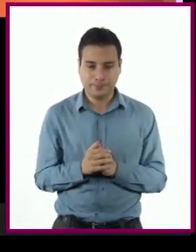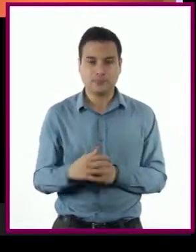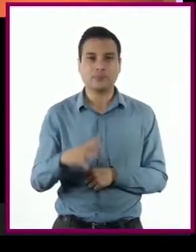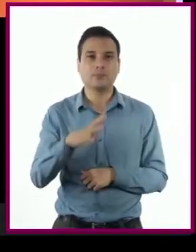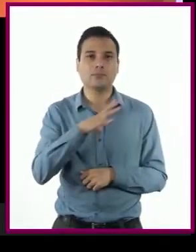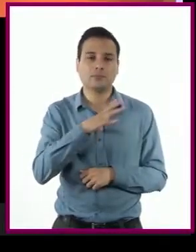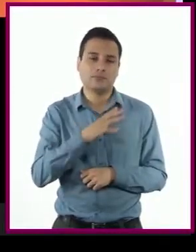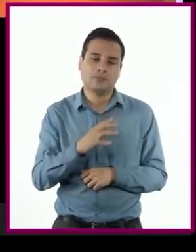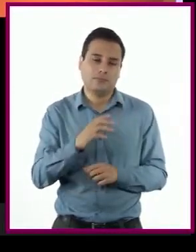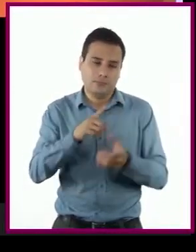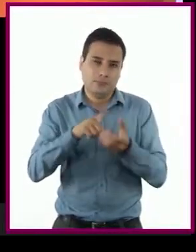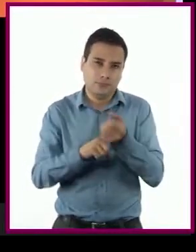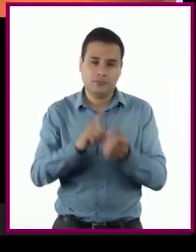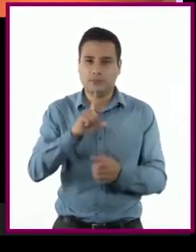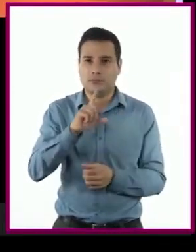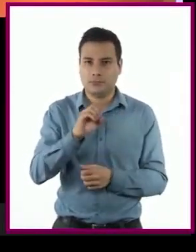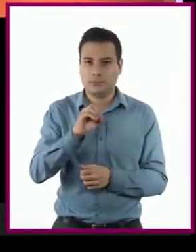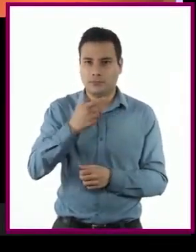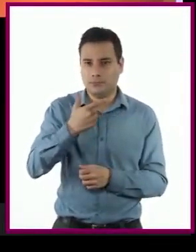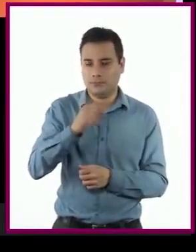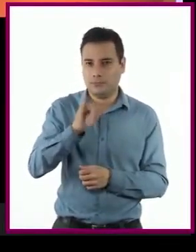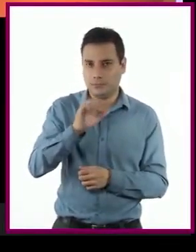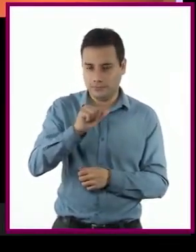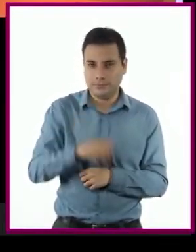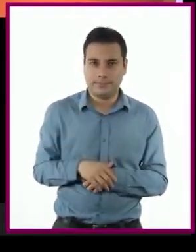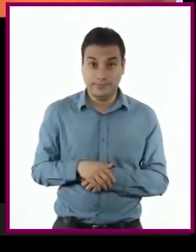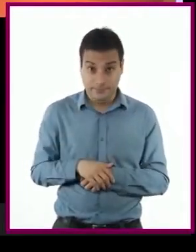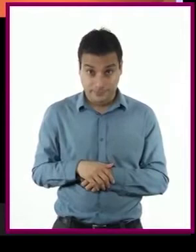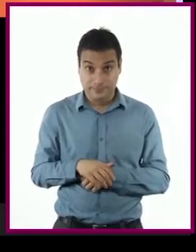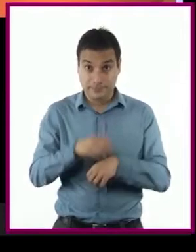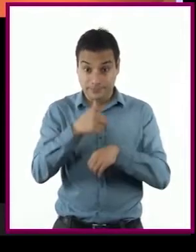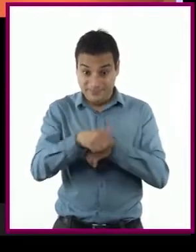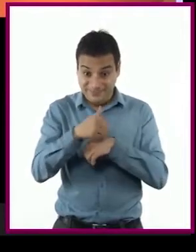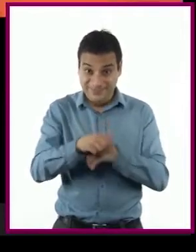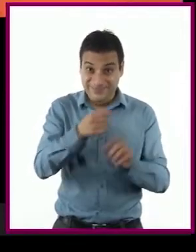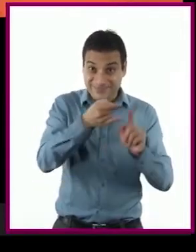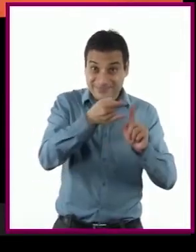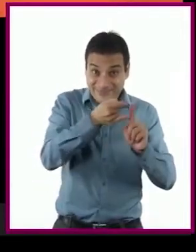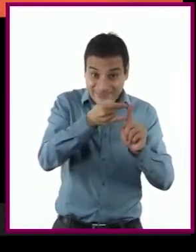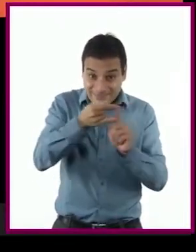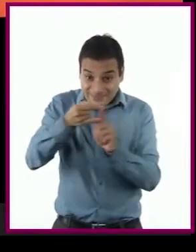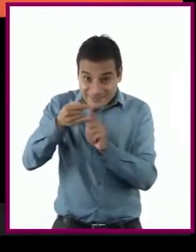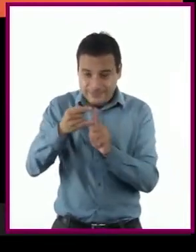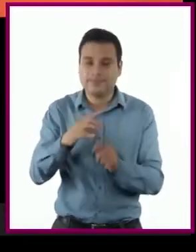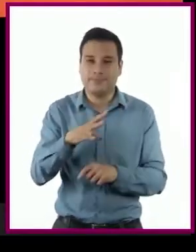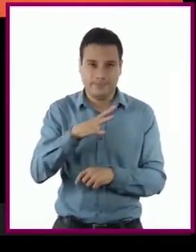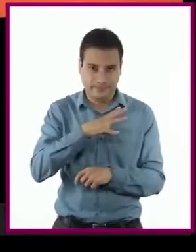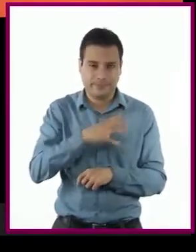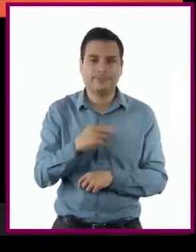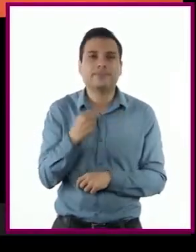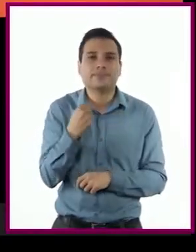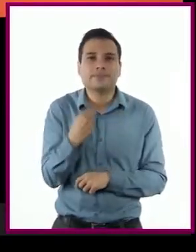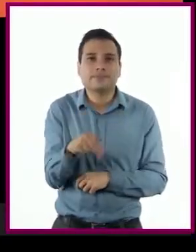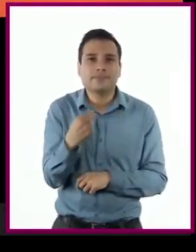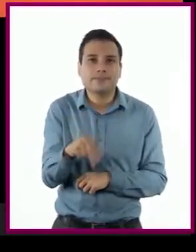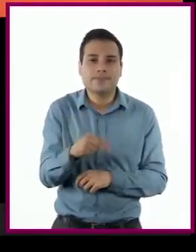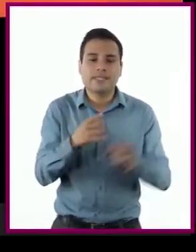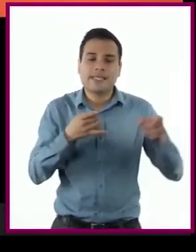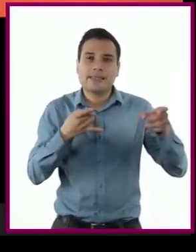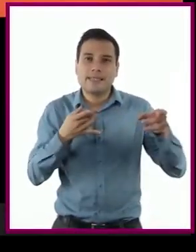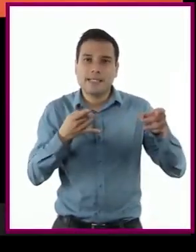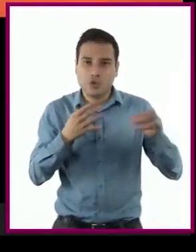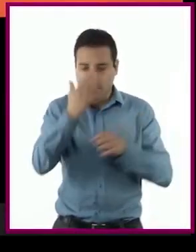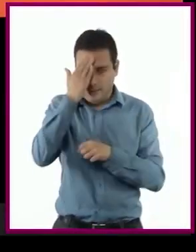vista lógico, donde la posición de cada celda está identificada por un número denominado dirección